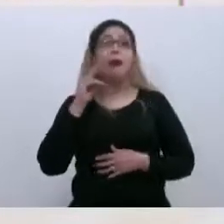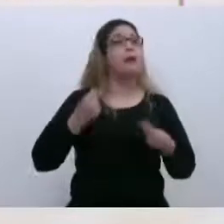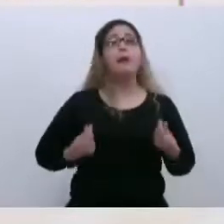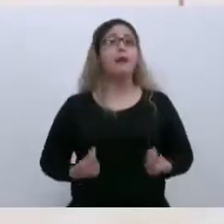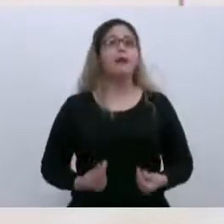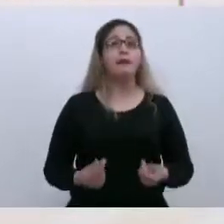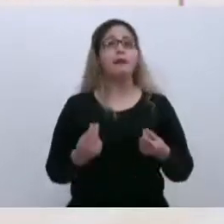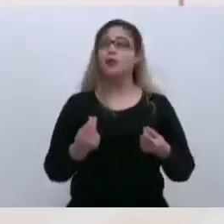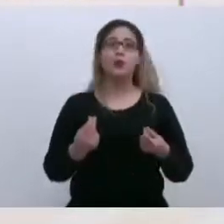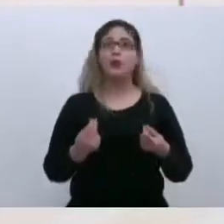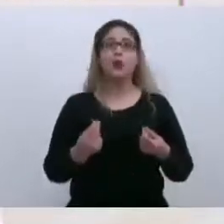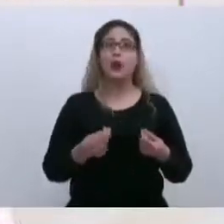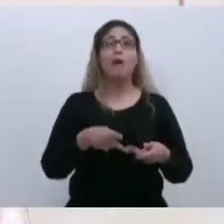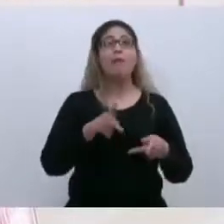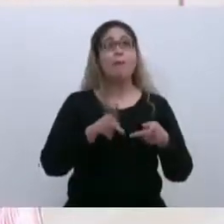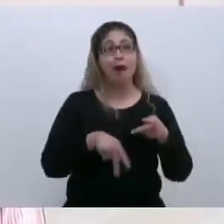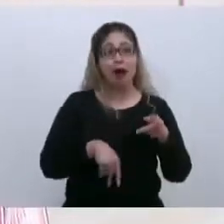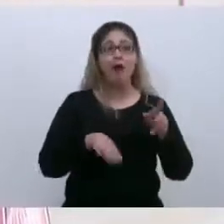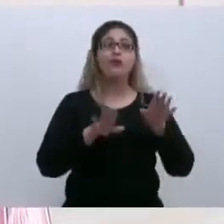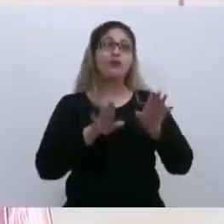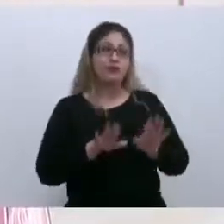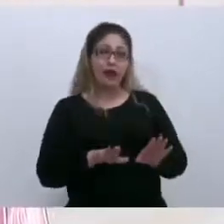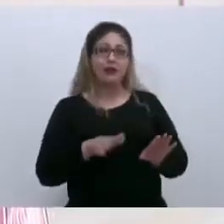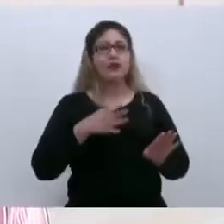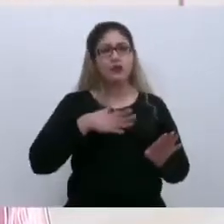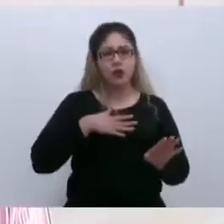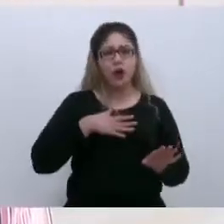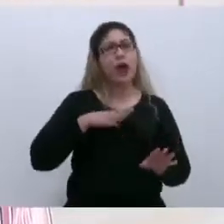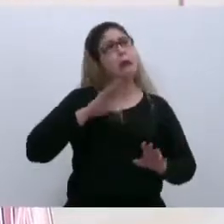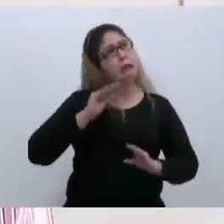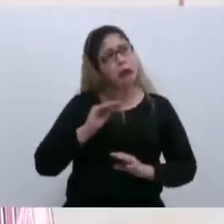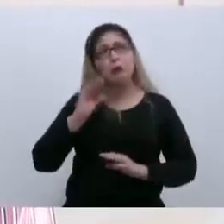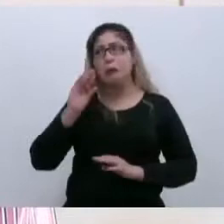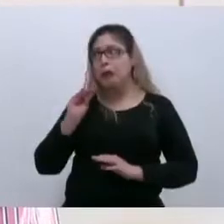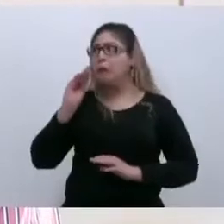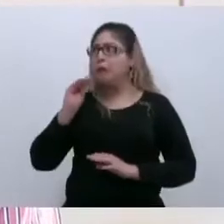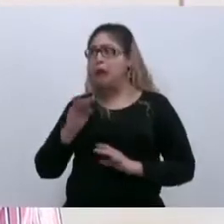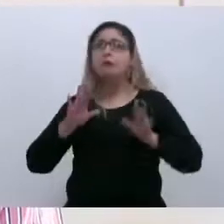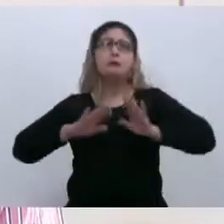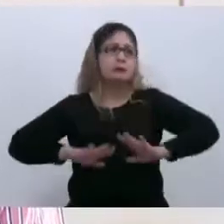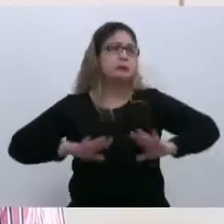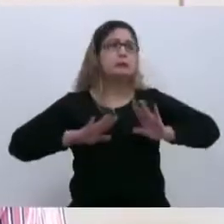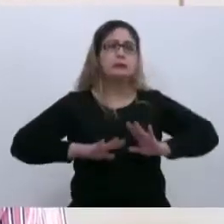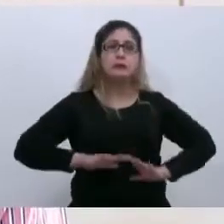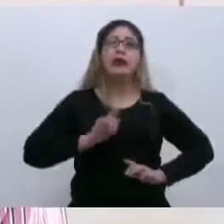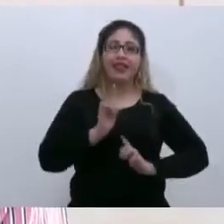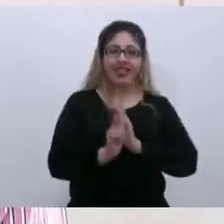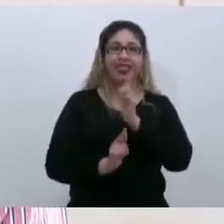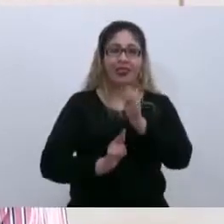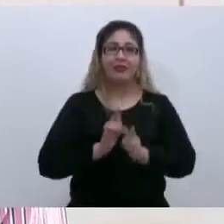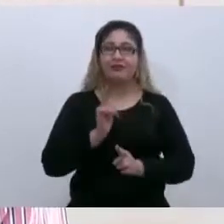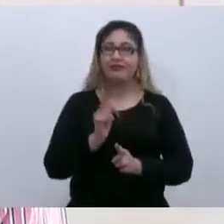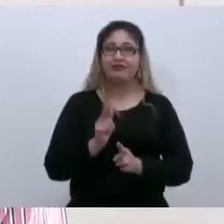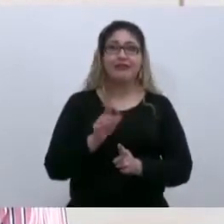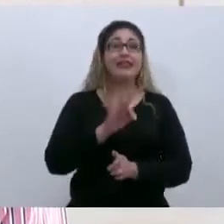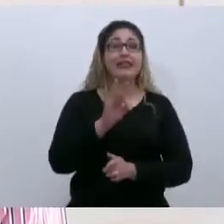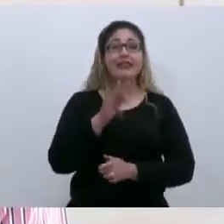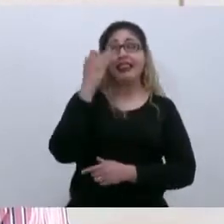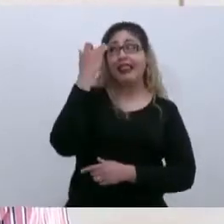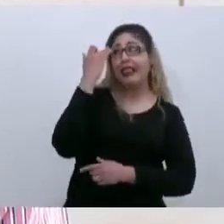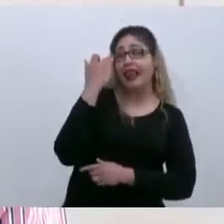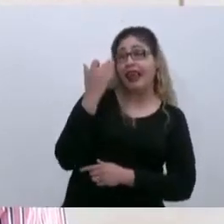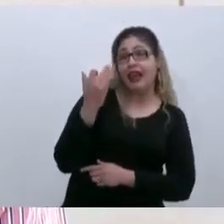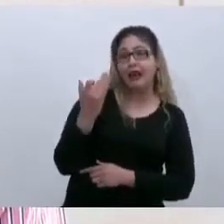más de la cuenta, pero estoy aquí en Gómez Palacio, en Durango, en La